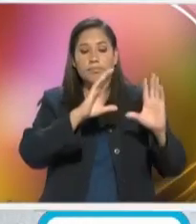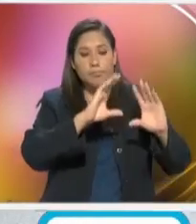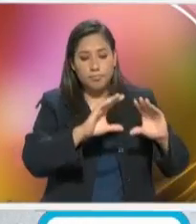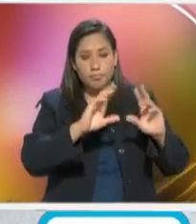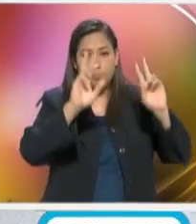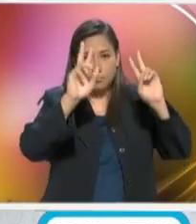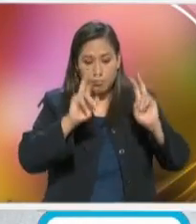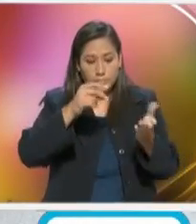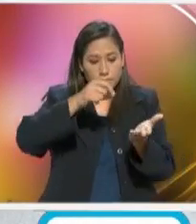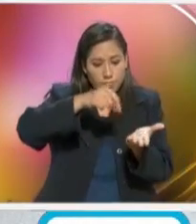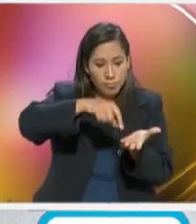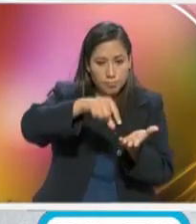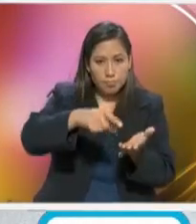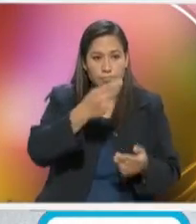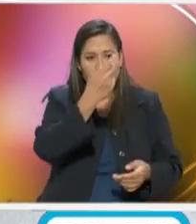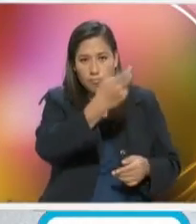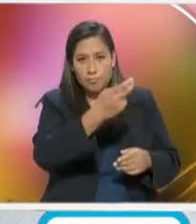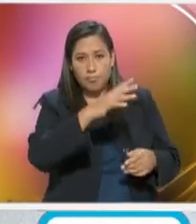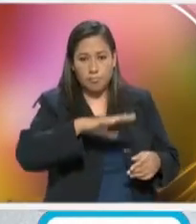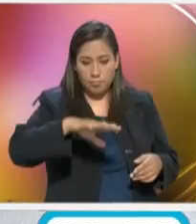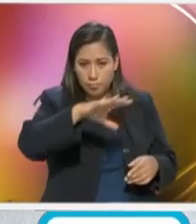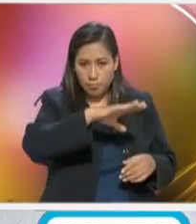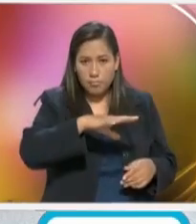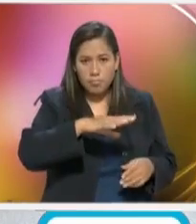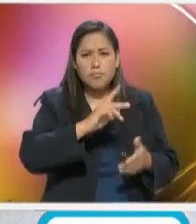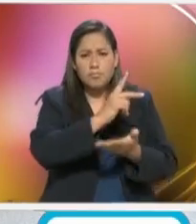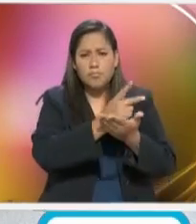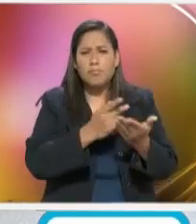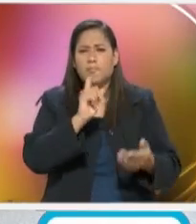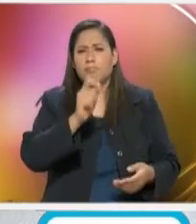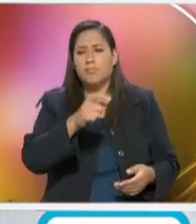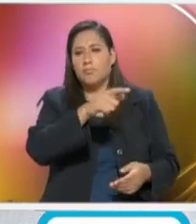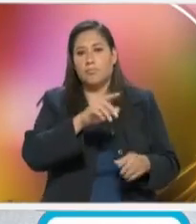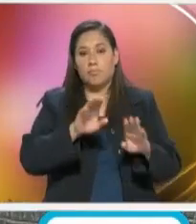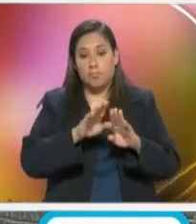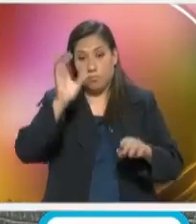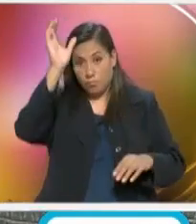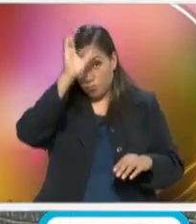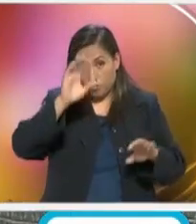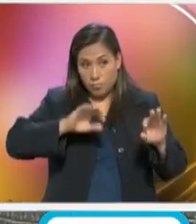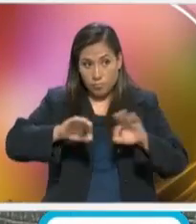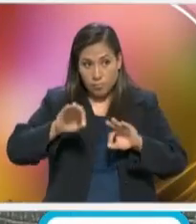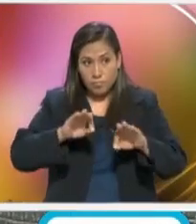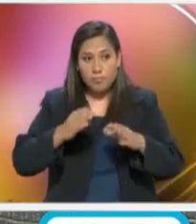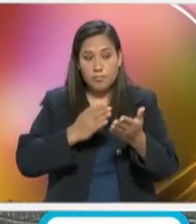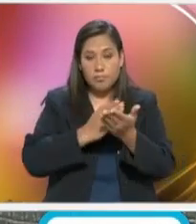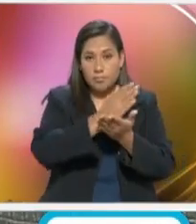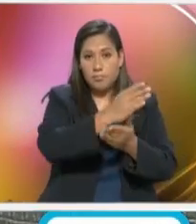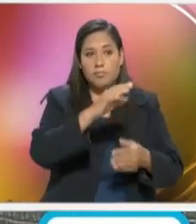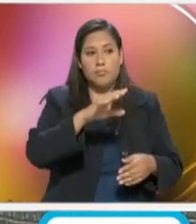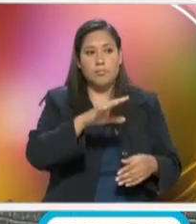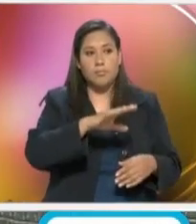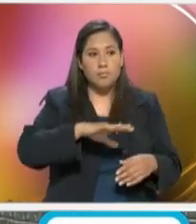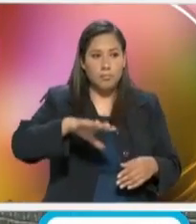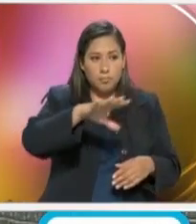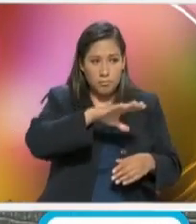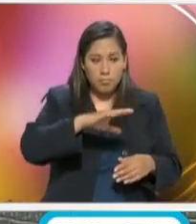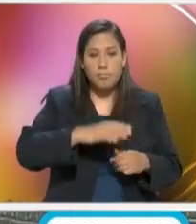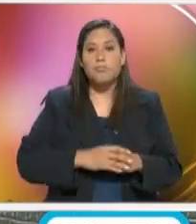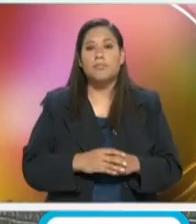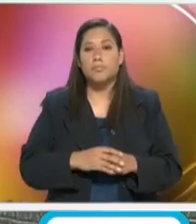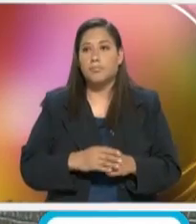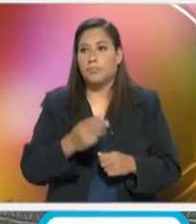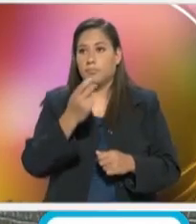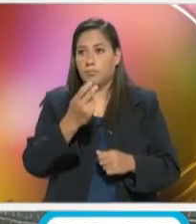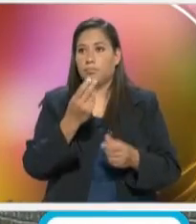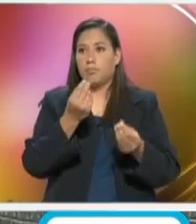tema de la siembra a esas comunidades. ¿Cómo Así funciona es. directamente el programa? Mediante la cultura del trabajo Sí. vamos a entrar en las comunidades en una relación horizontal. Esto es